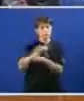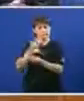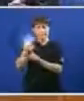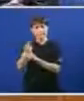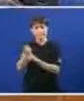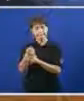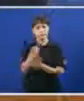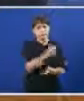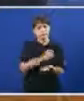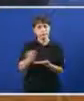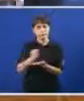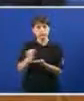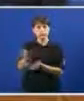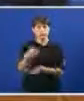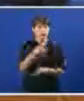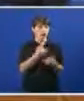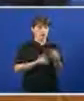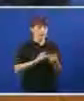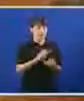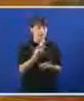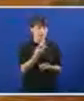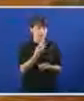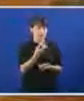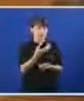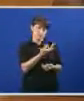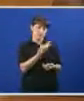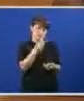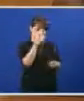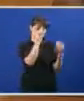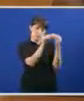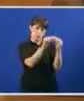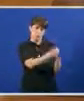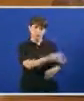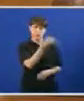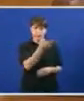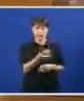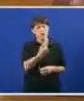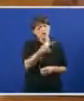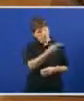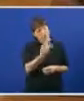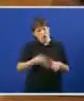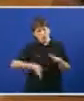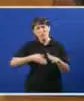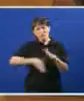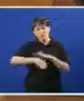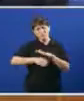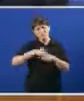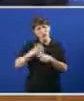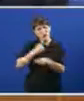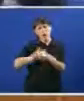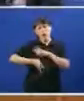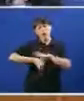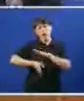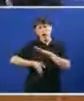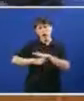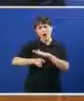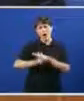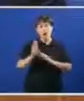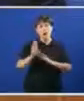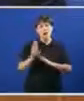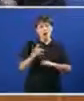consideración, señoría, creo que son as que vostede máis eu estamos de acordo. Sigamos traballando, señoría. Sigamos traballando